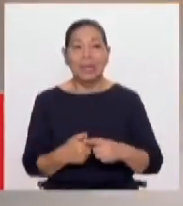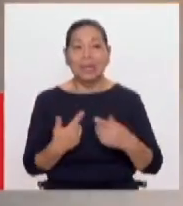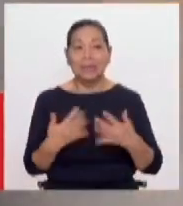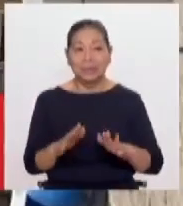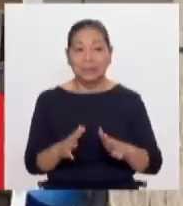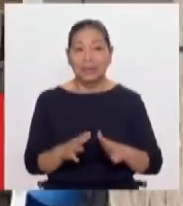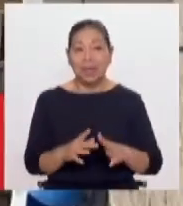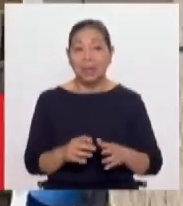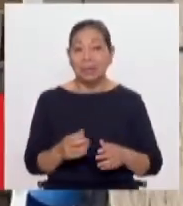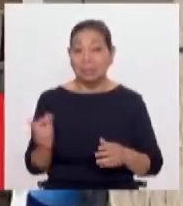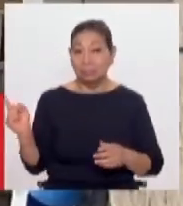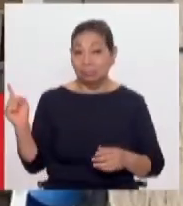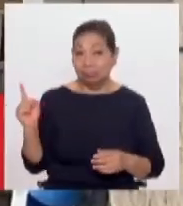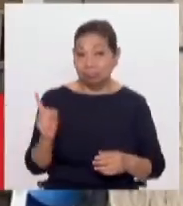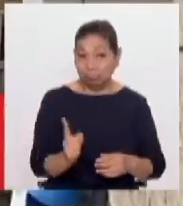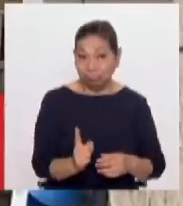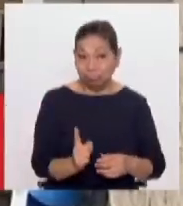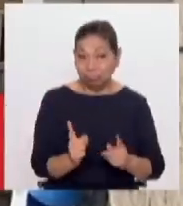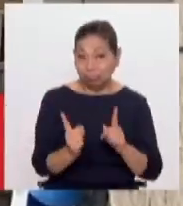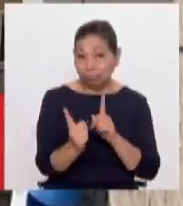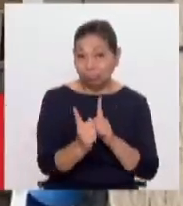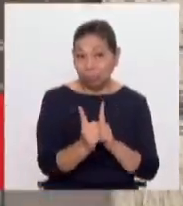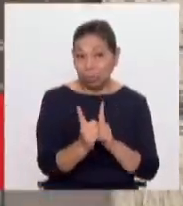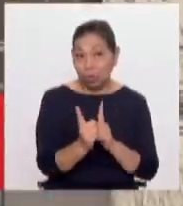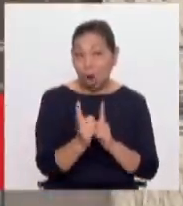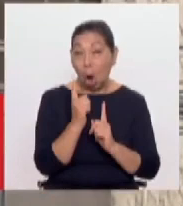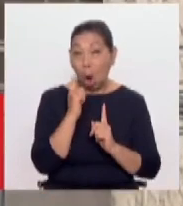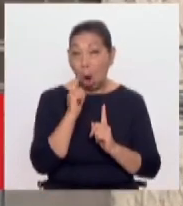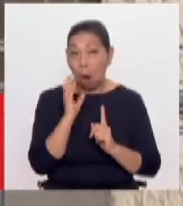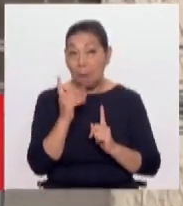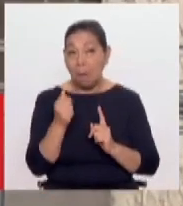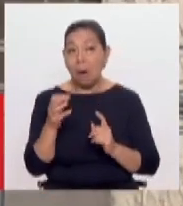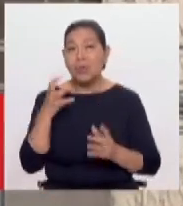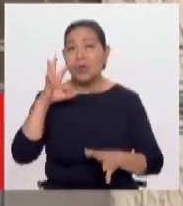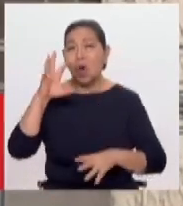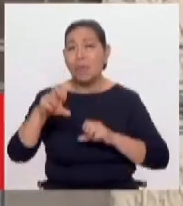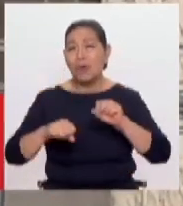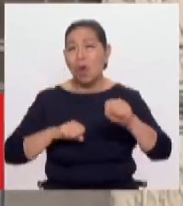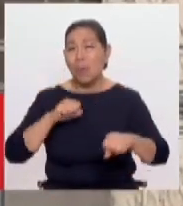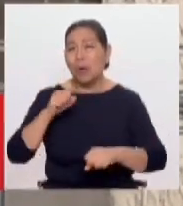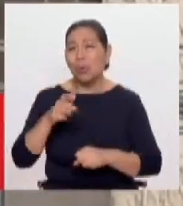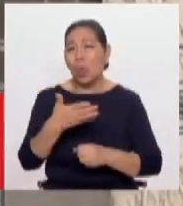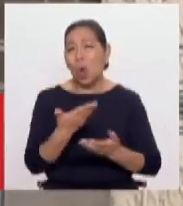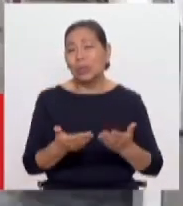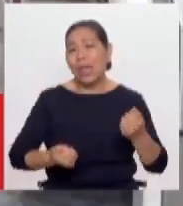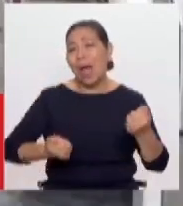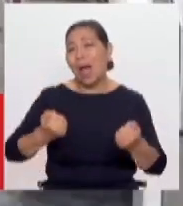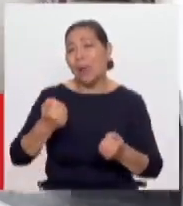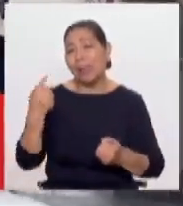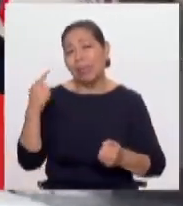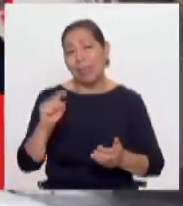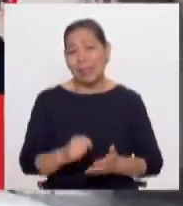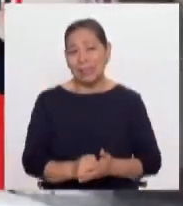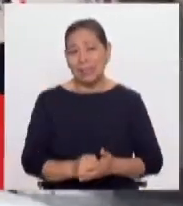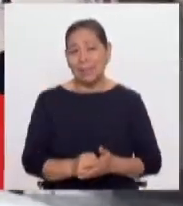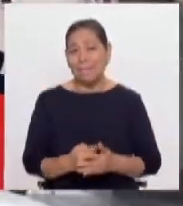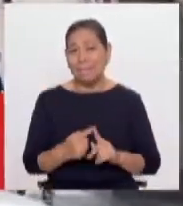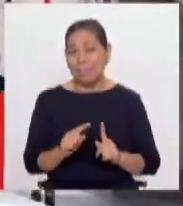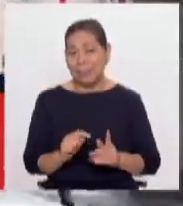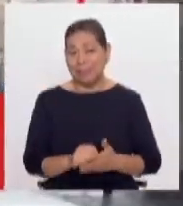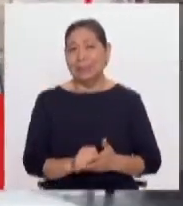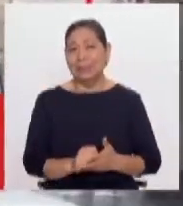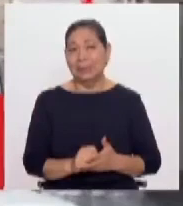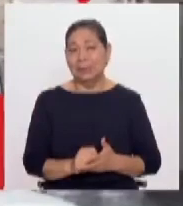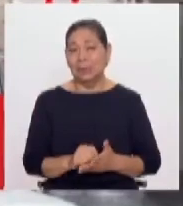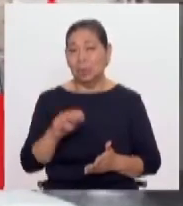que los conductores llegaban al punto de encuentro, los facinerosos los despojaban de todas sus pertenencias. El accionar delictivo